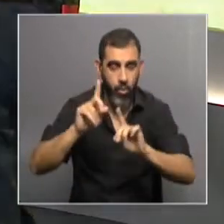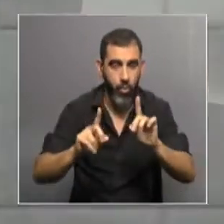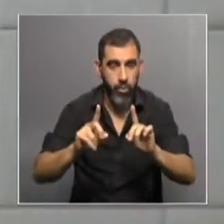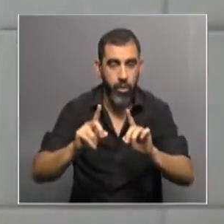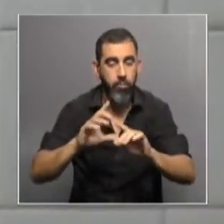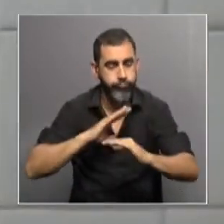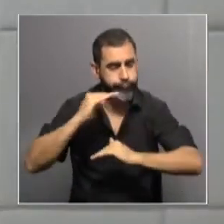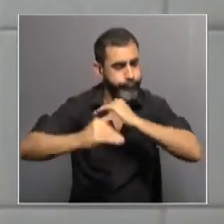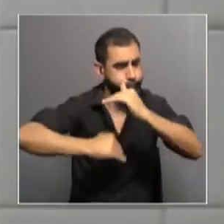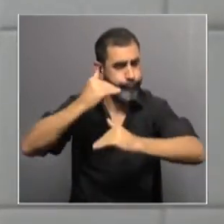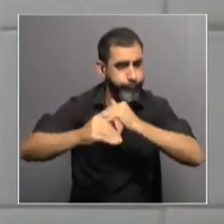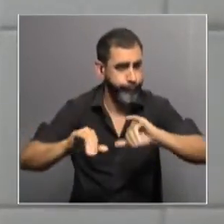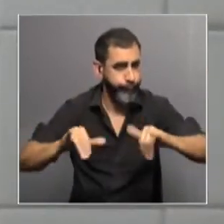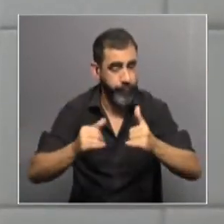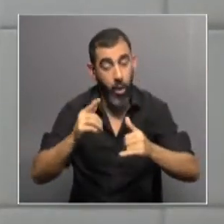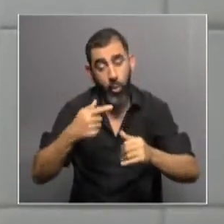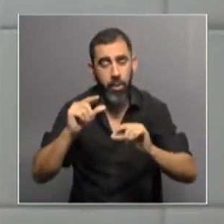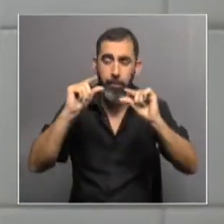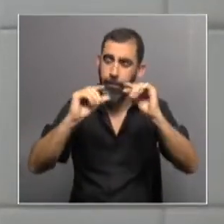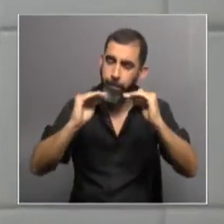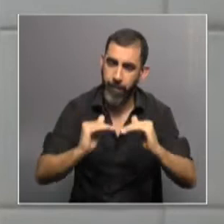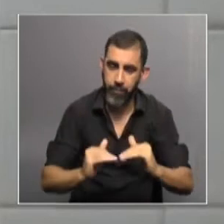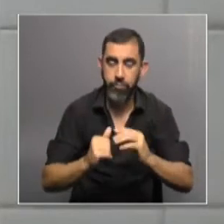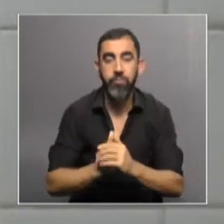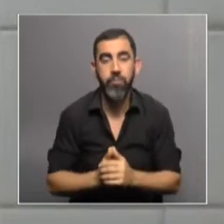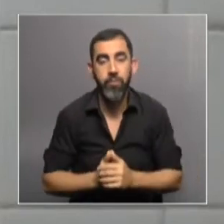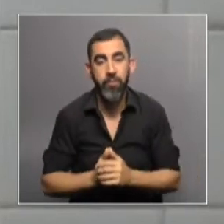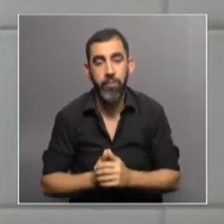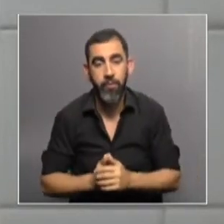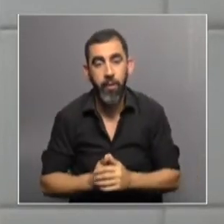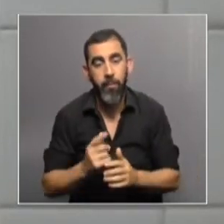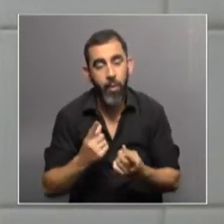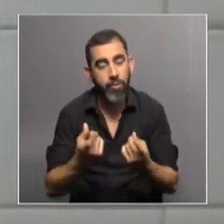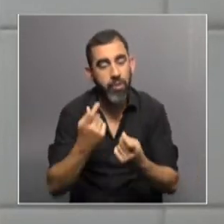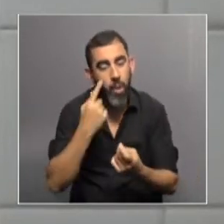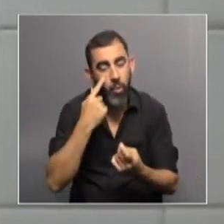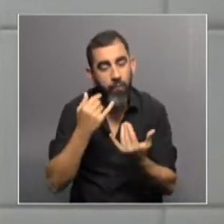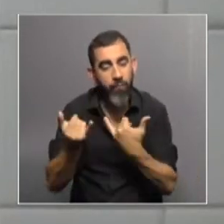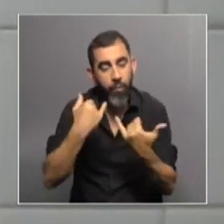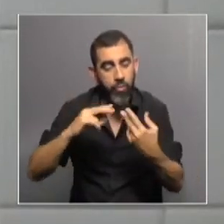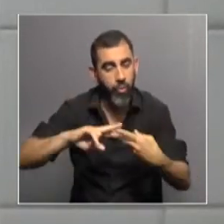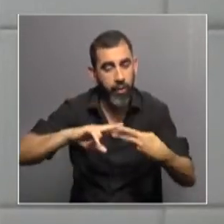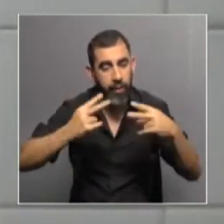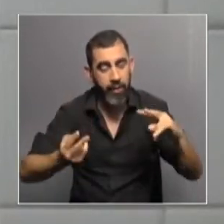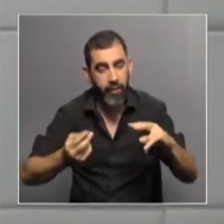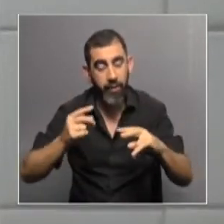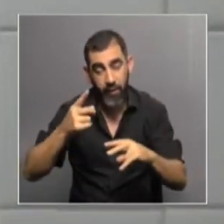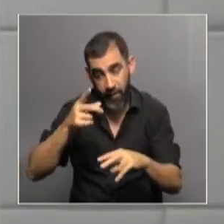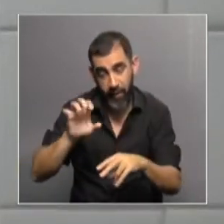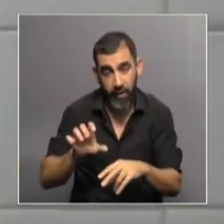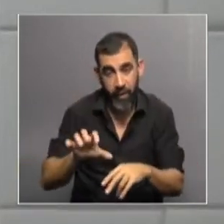mucho más desarrollado esto en otras no tanto pero necesitamos conocer la información genética del tumor